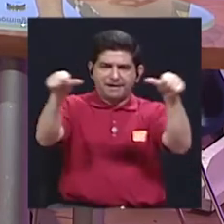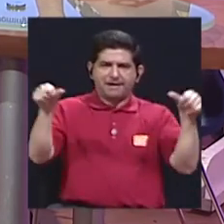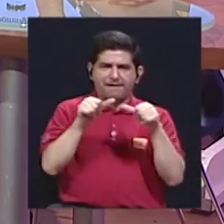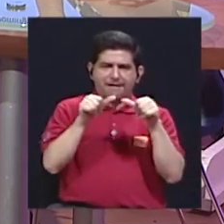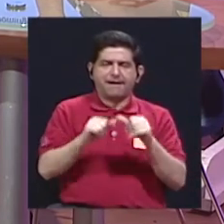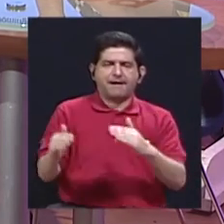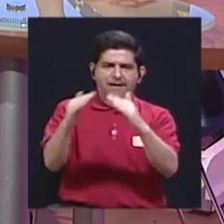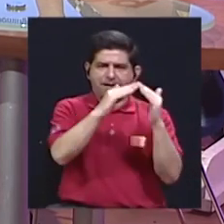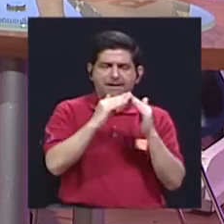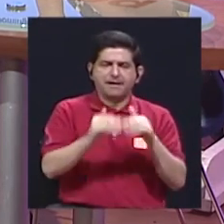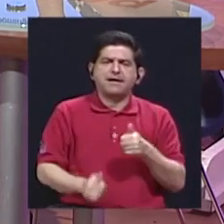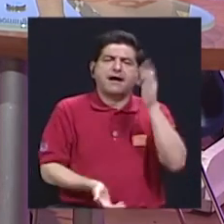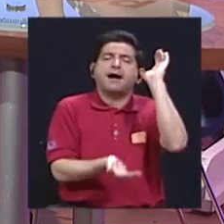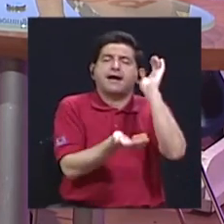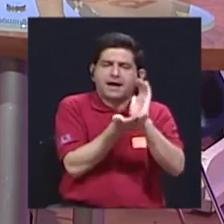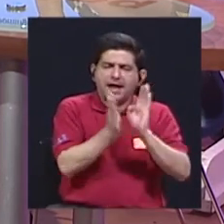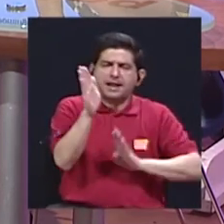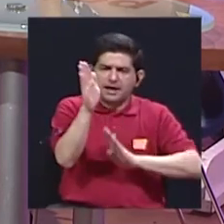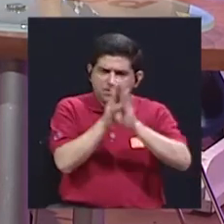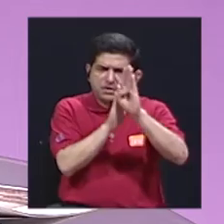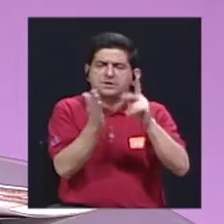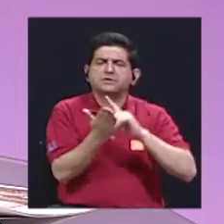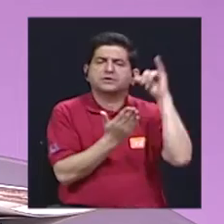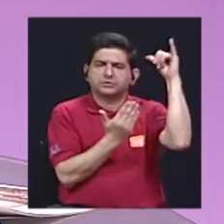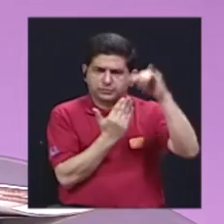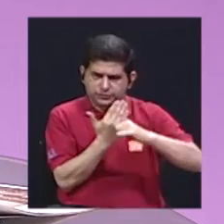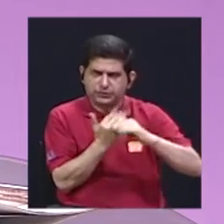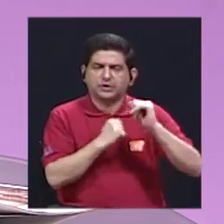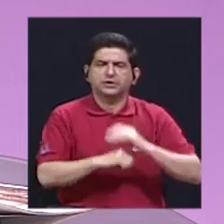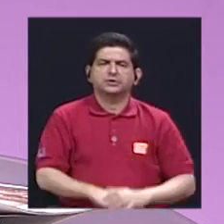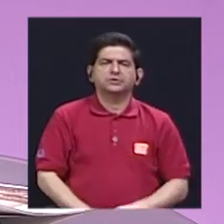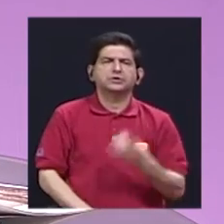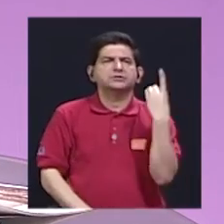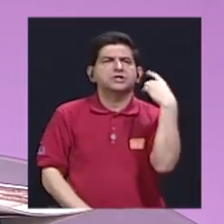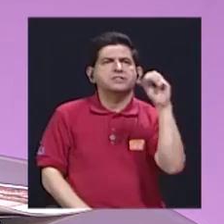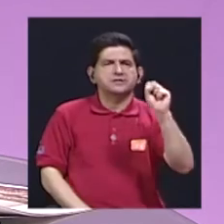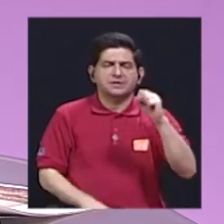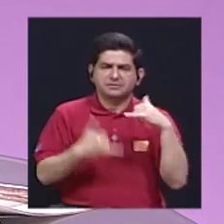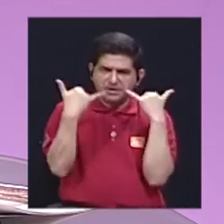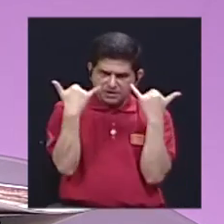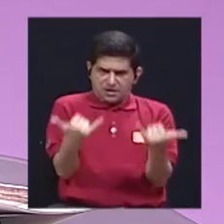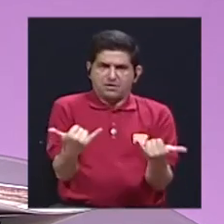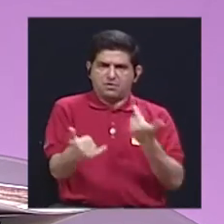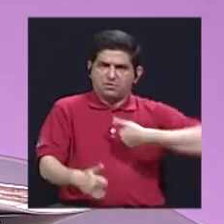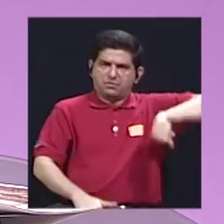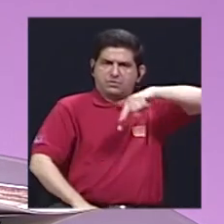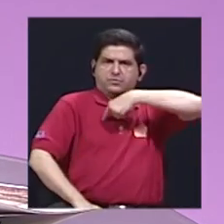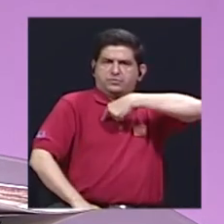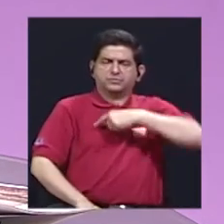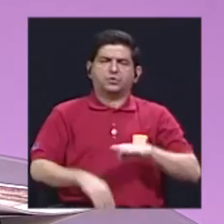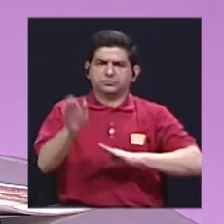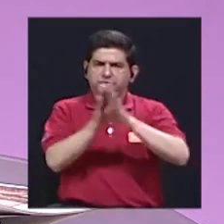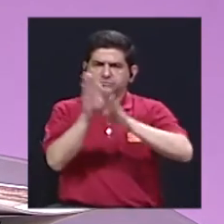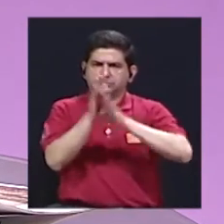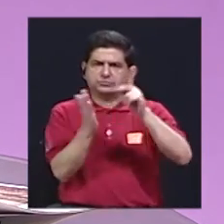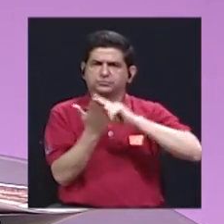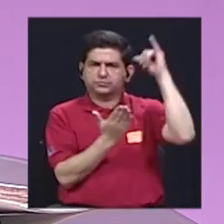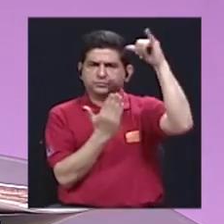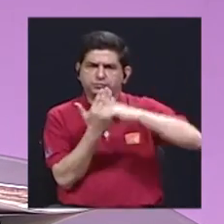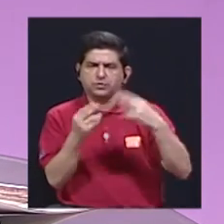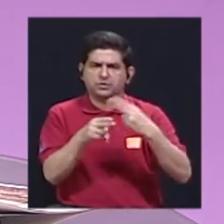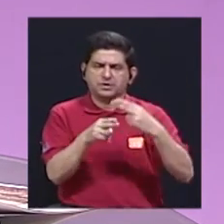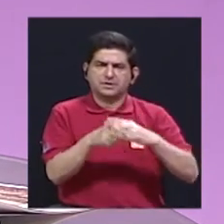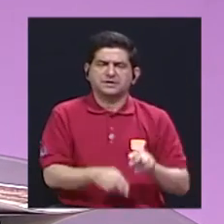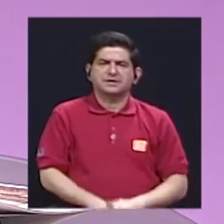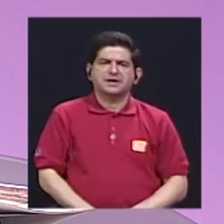en alajuelita hemos desarrollado proyectos en desamparados en este momento estamos desarrollando un proyecto que